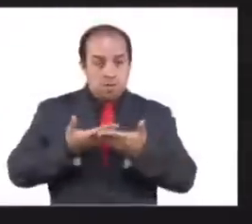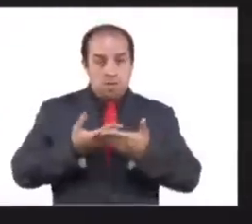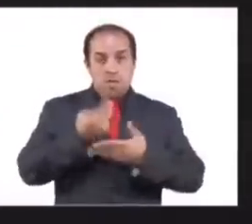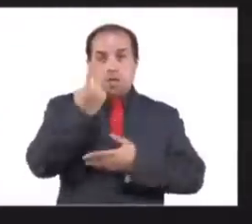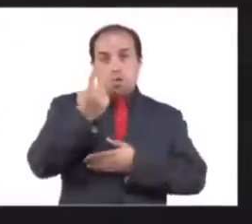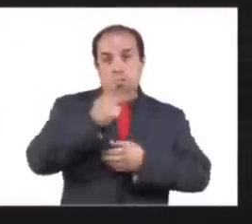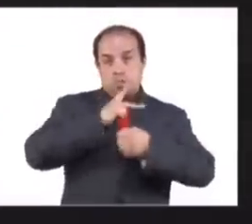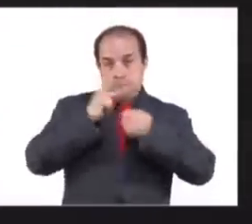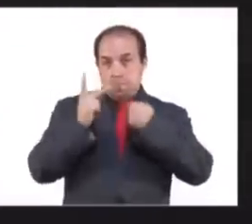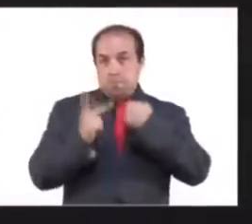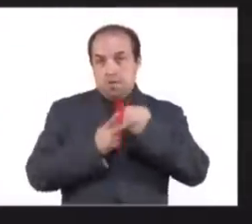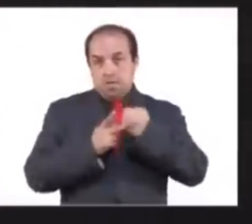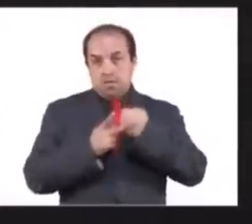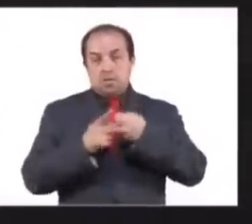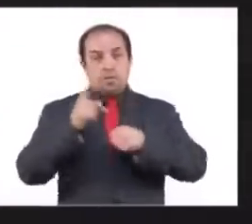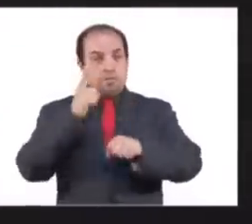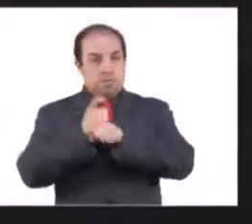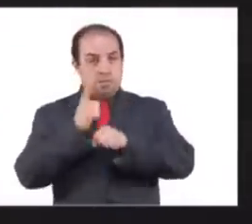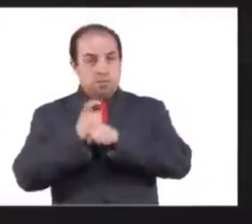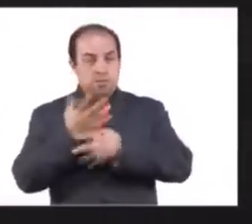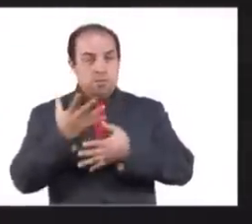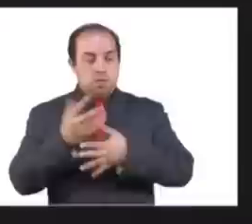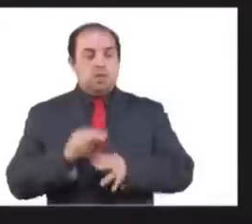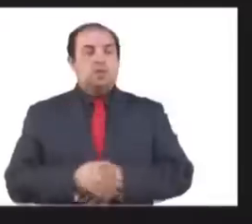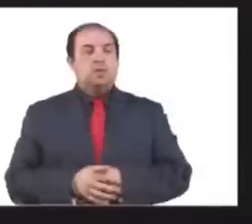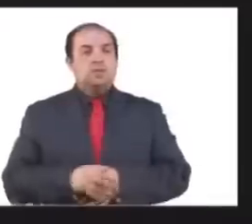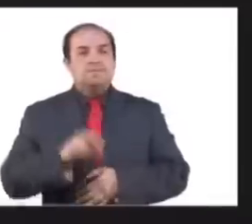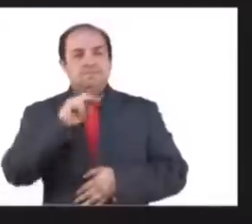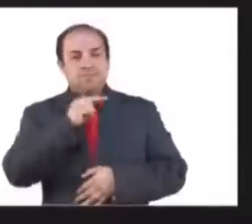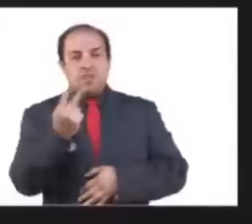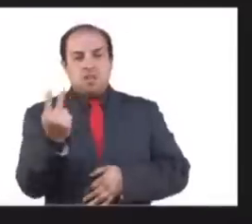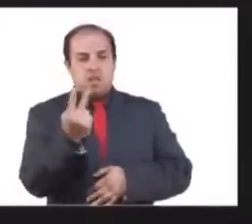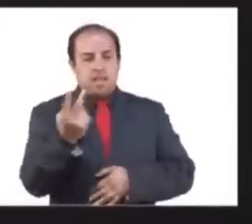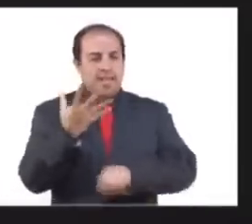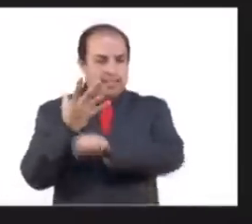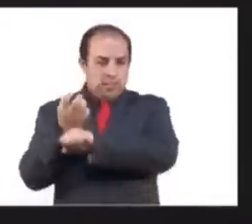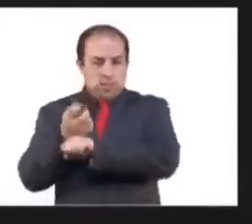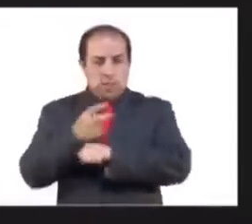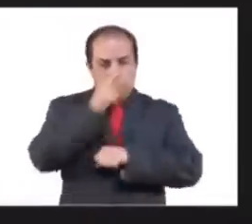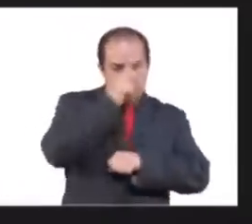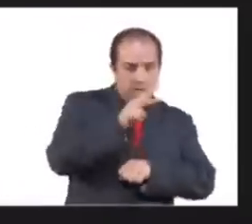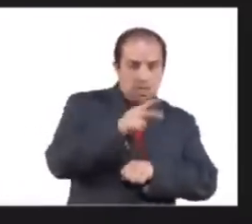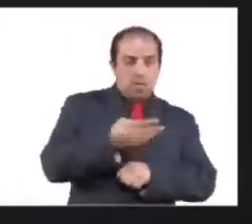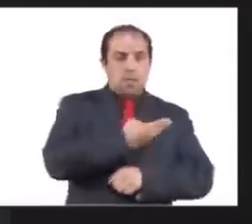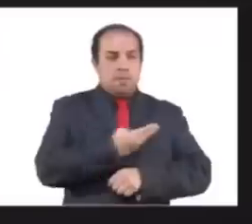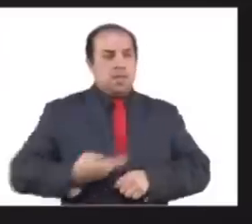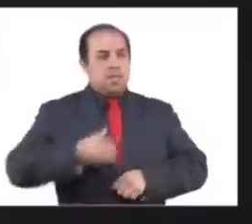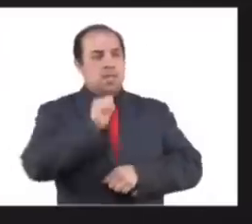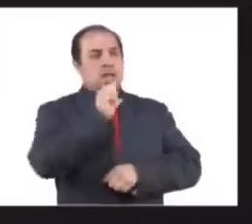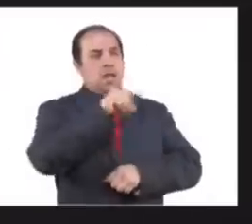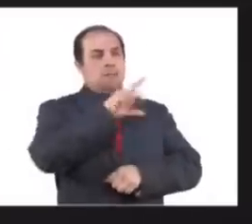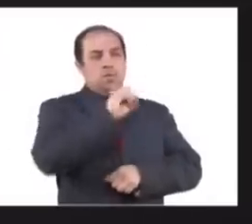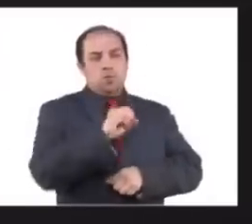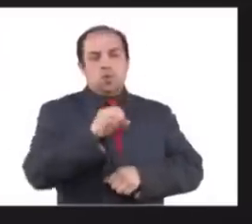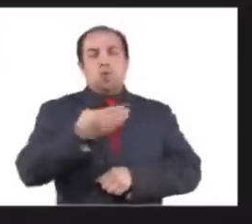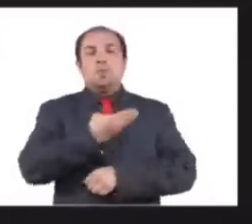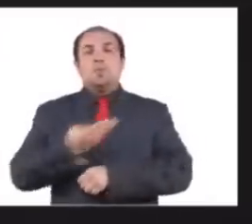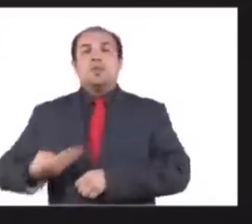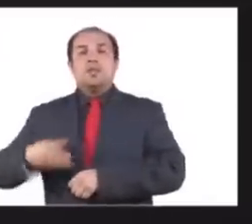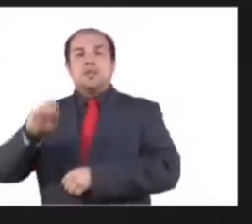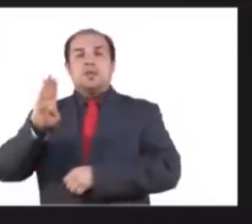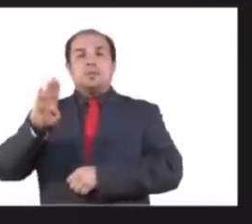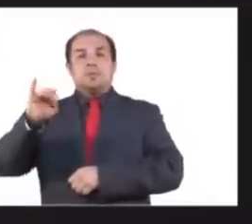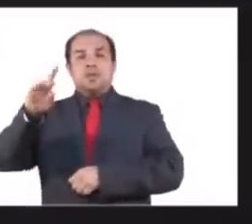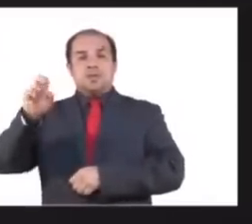dos países. Primero, por la preocupación que tenemos ambos países, el presidente Andrés Manuel López Obrador, el presidente Biden,